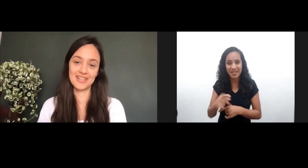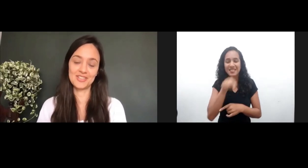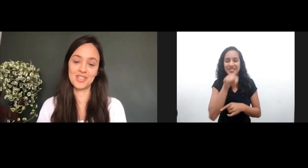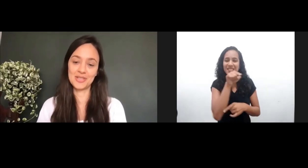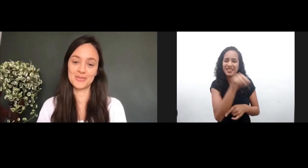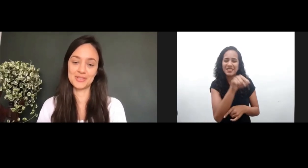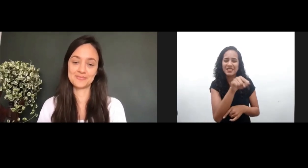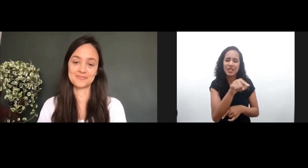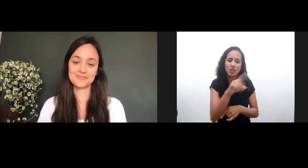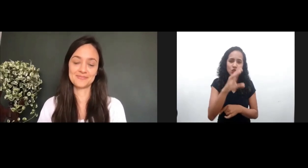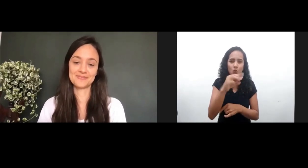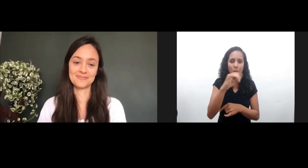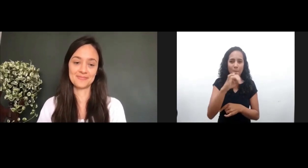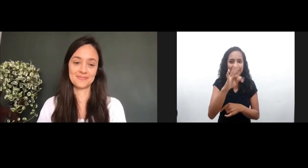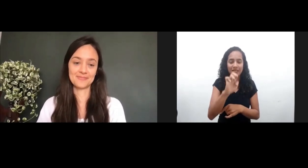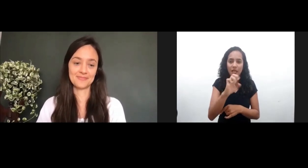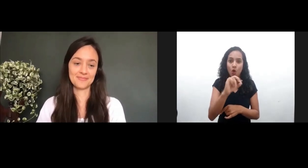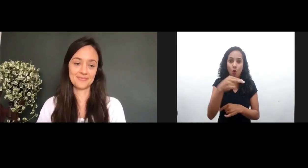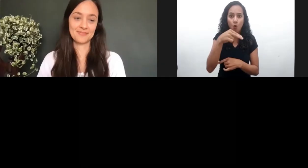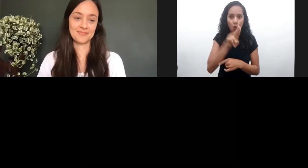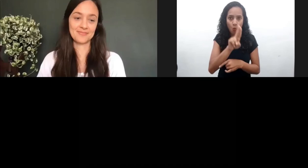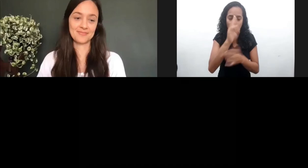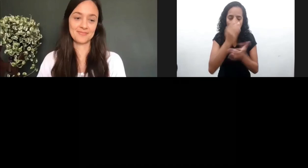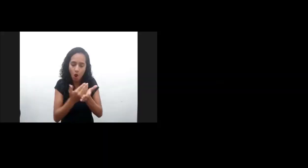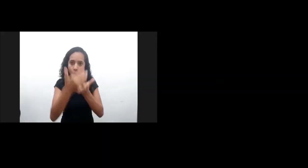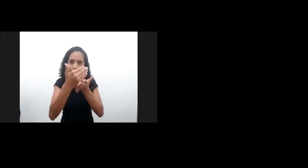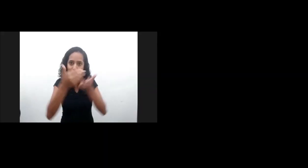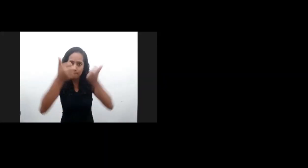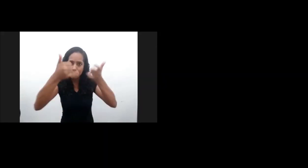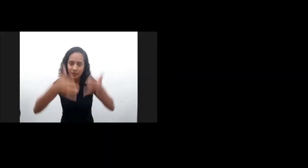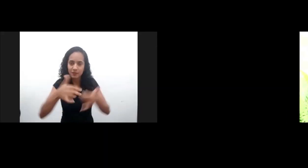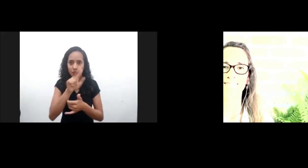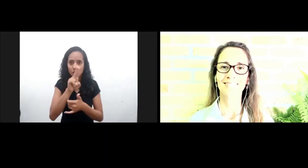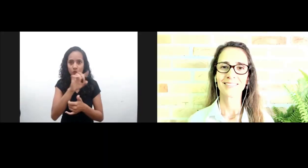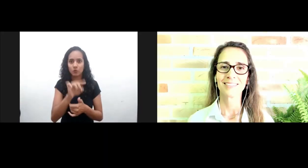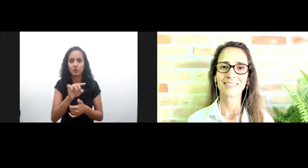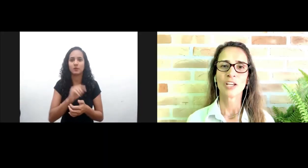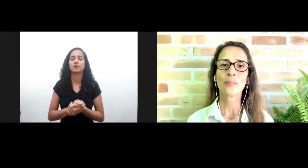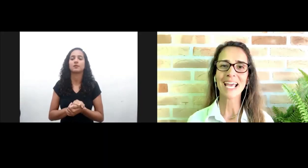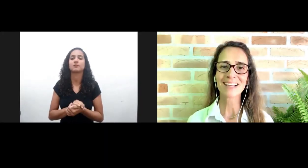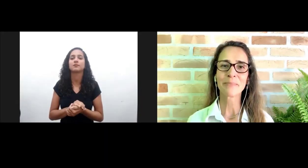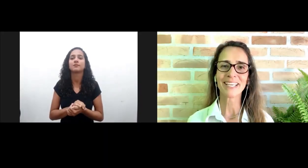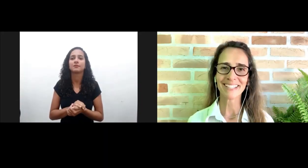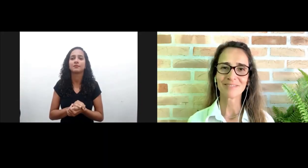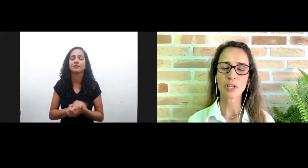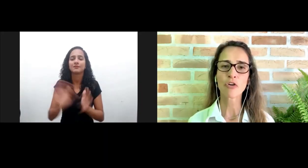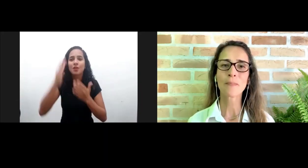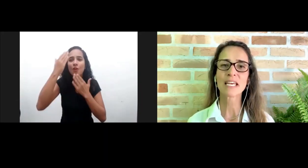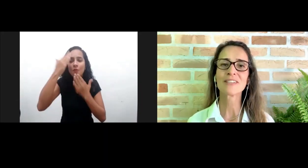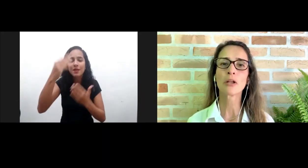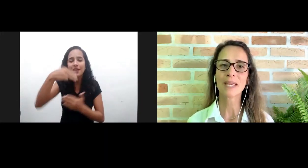del Comité de Derechos de la Niñez de ONU, para que hablan o hagan su charla de apertura.